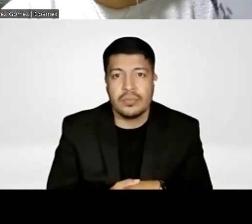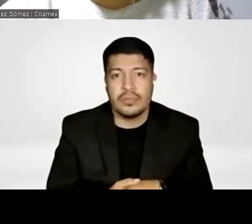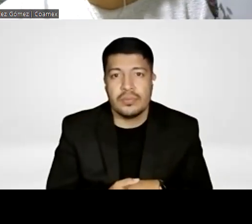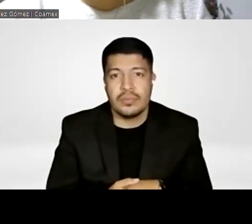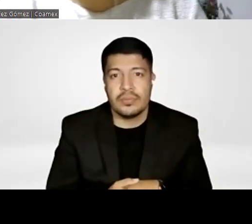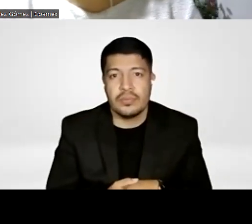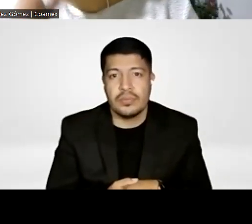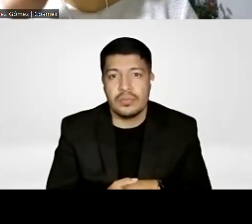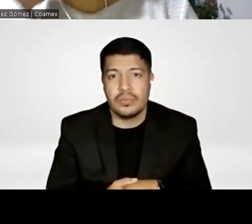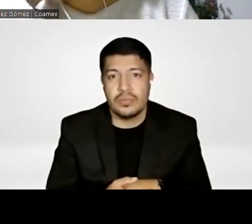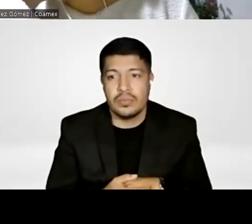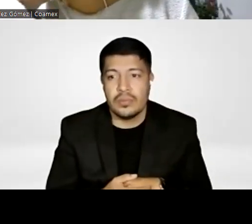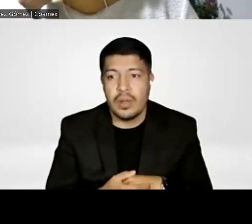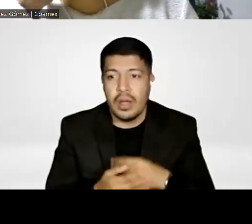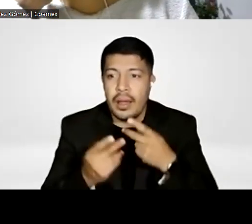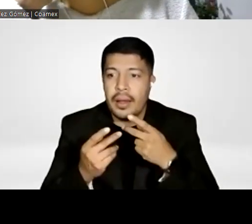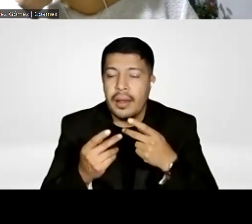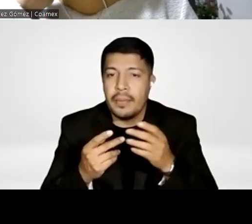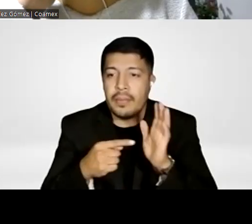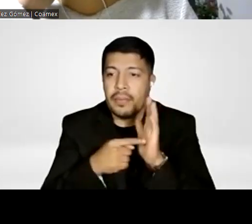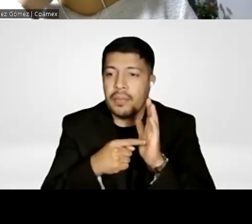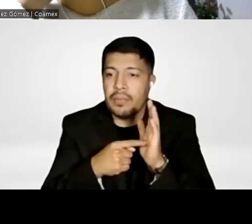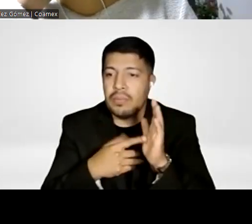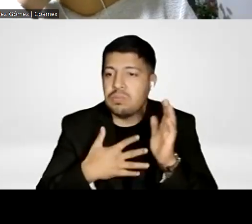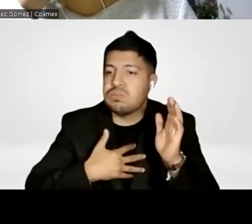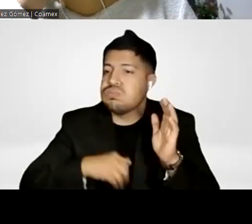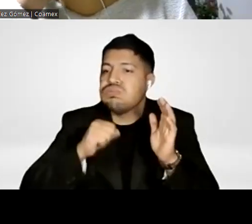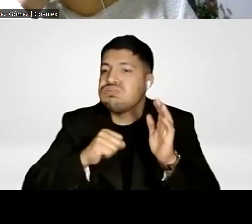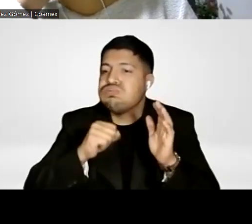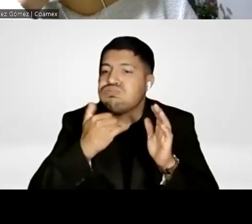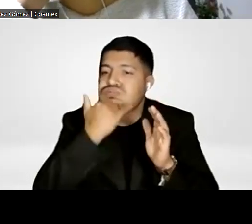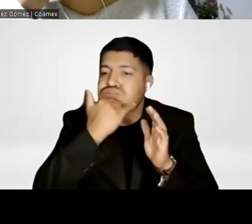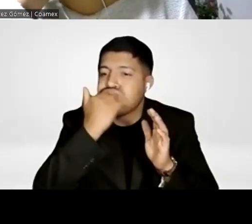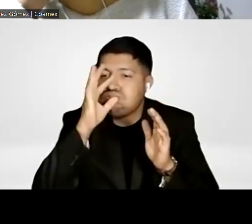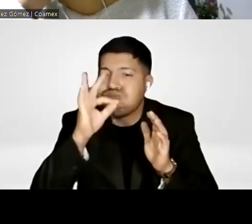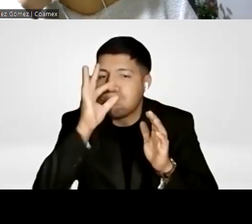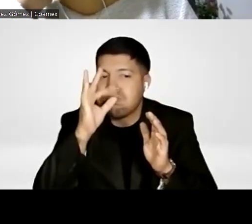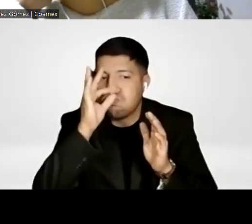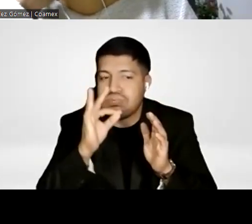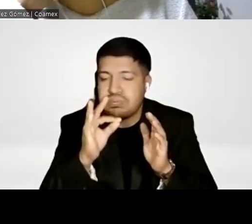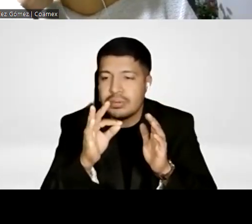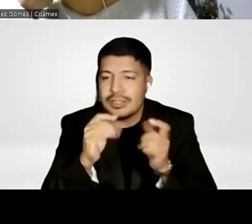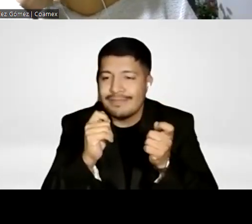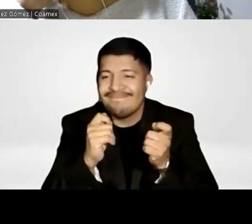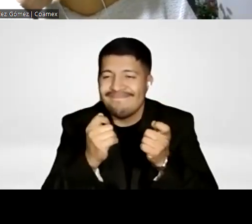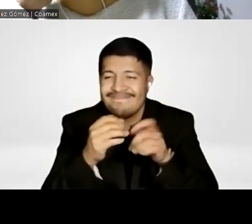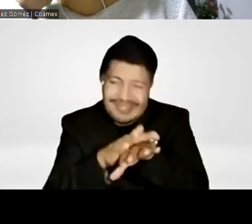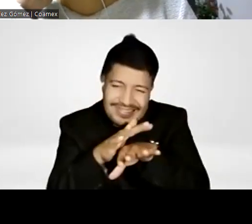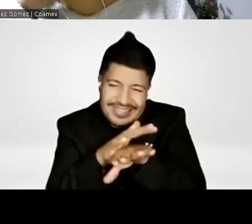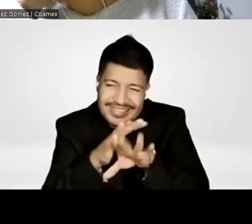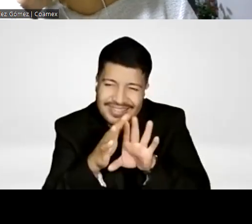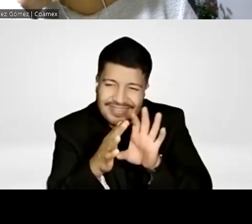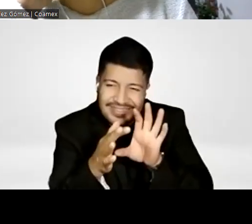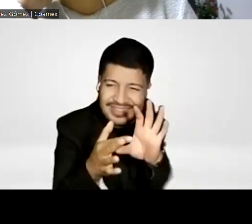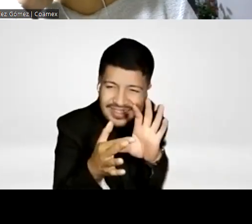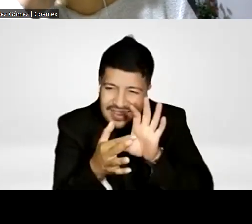comprensión verbal dentro de las pruebas. Entonces nos vamos ajustando y vamos tomando sobre todo en cuenta